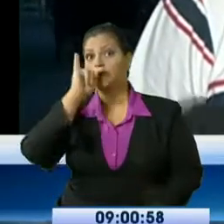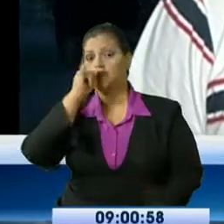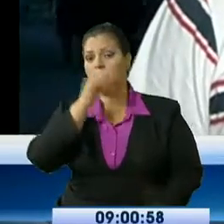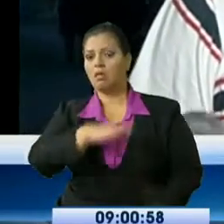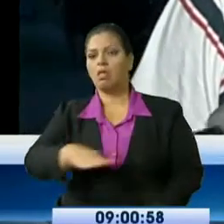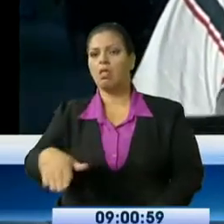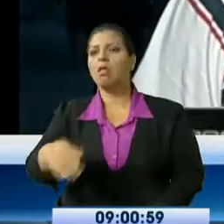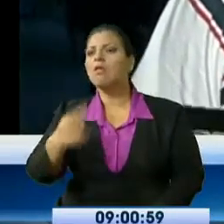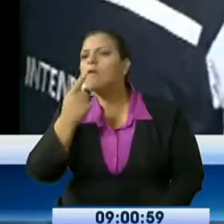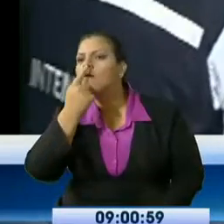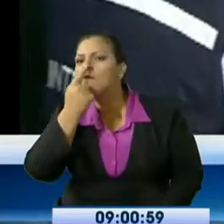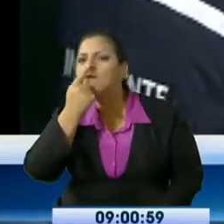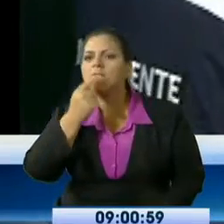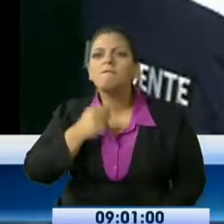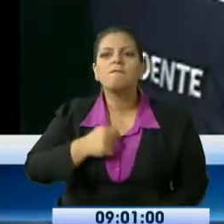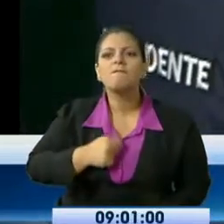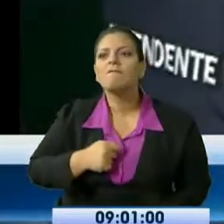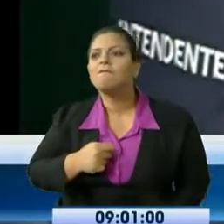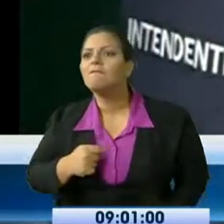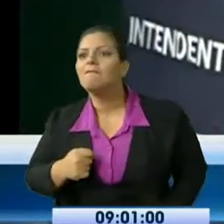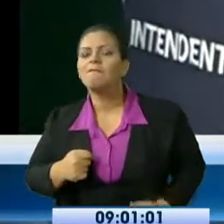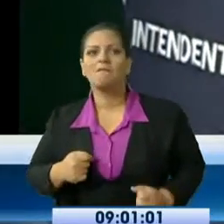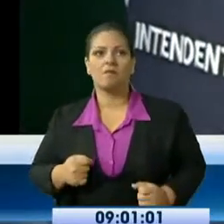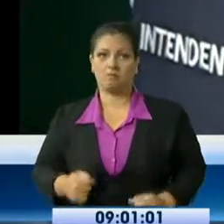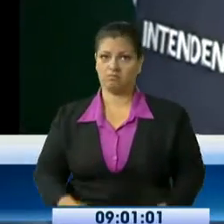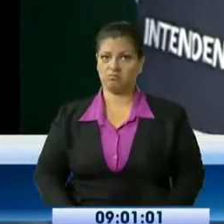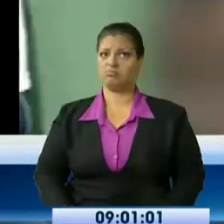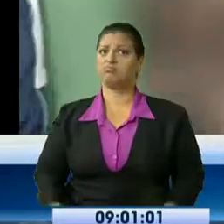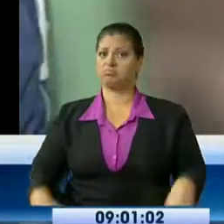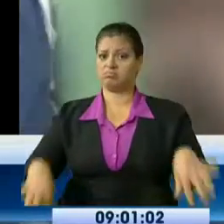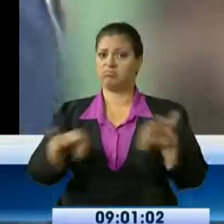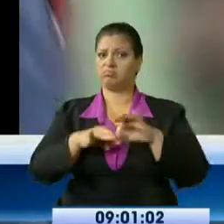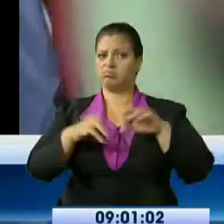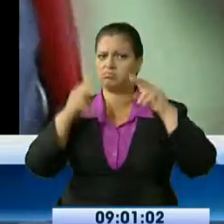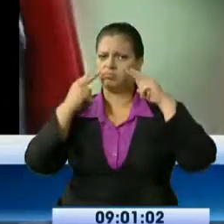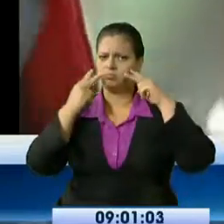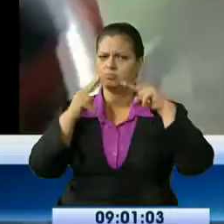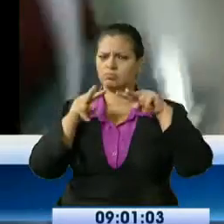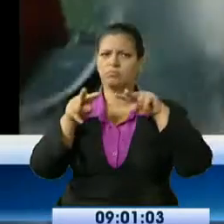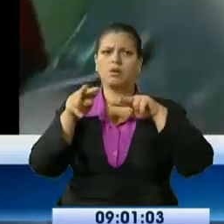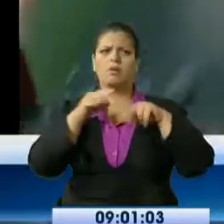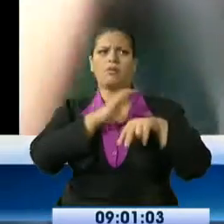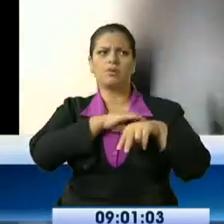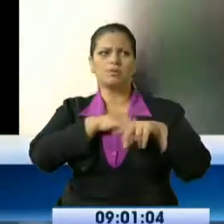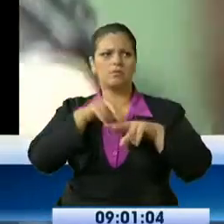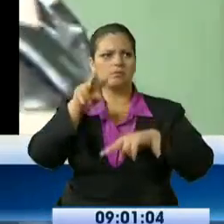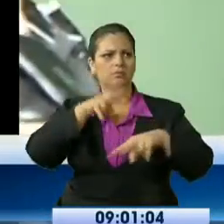está bien que sigan haciendo estos operativos. La tranquilidad por el momento está y es lo que se procurará